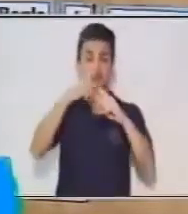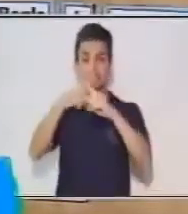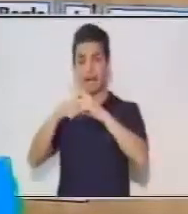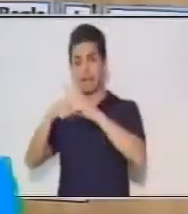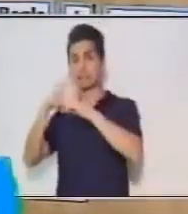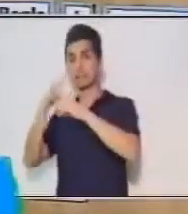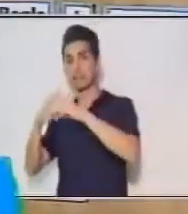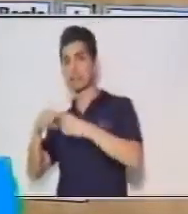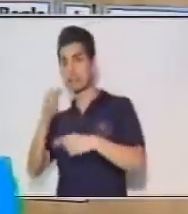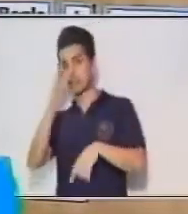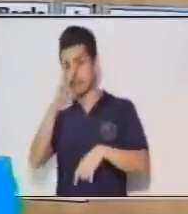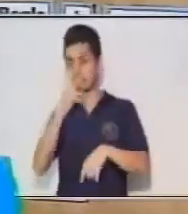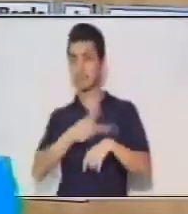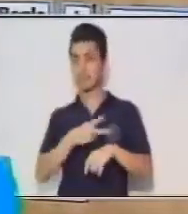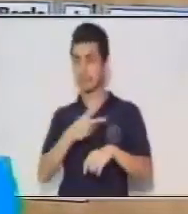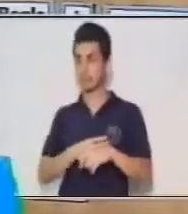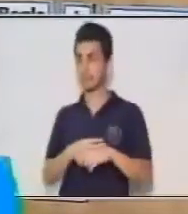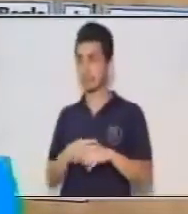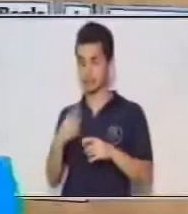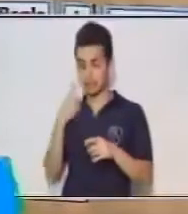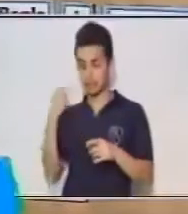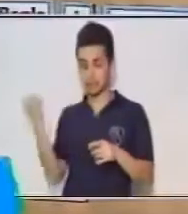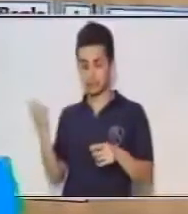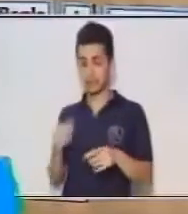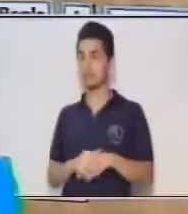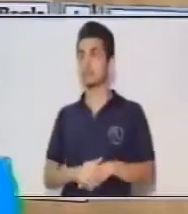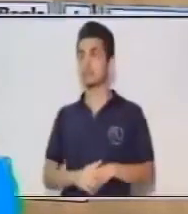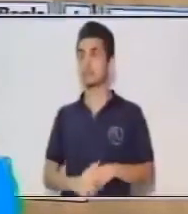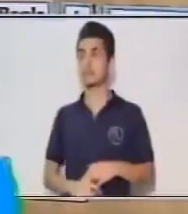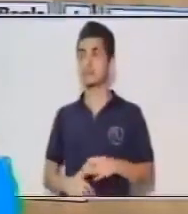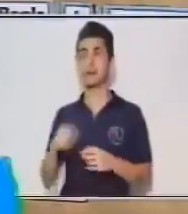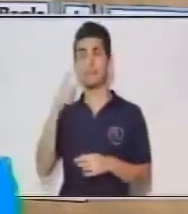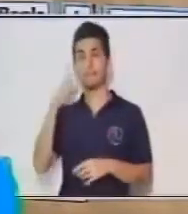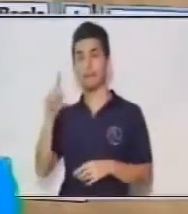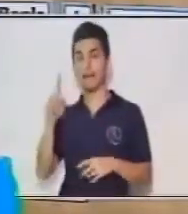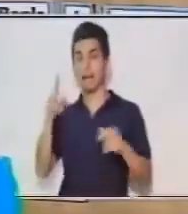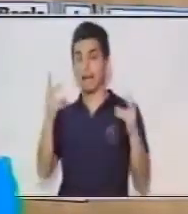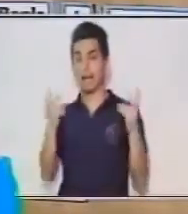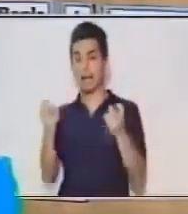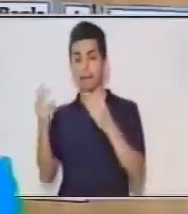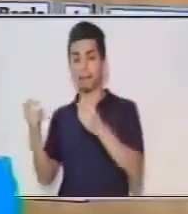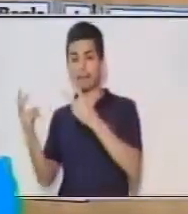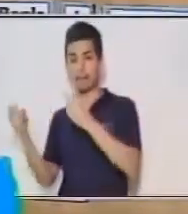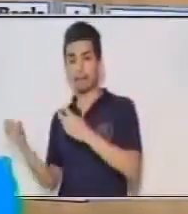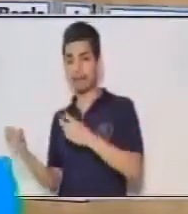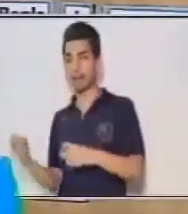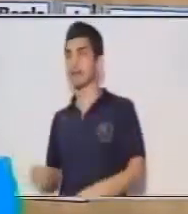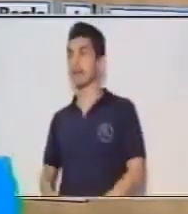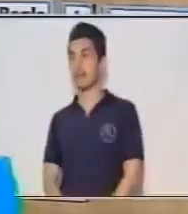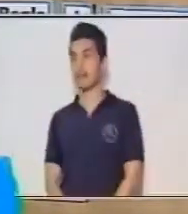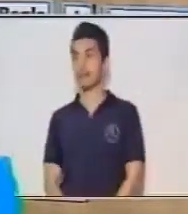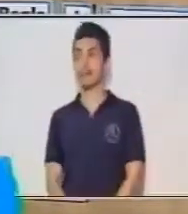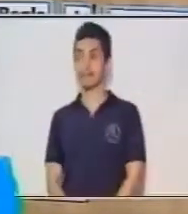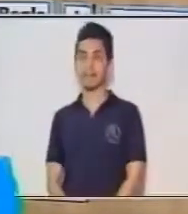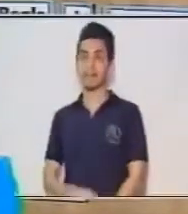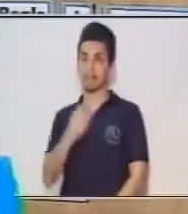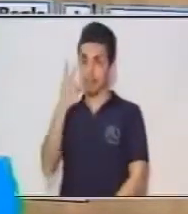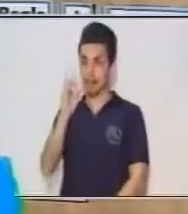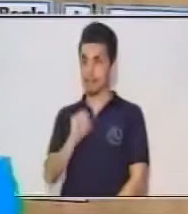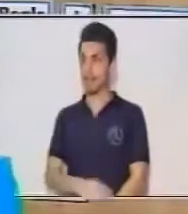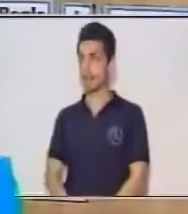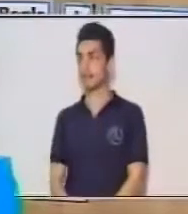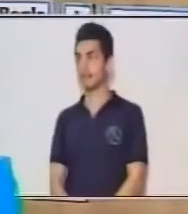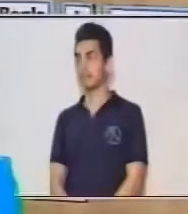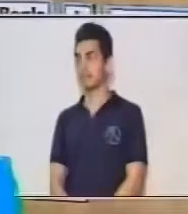cuenta, estamos haciendo y aplicando la regla de la repetición, porque es 30,